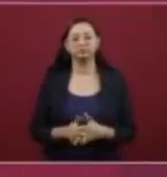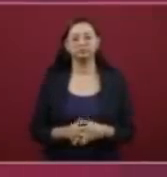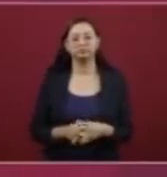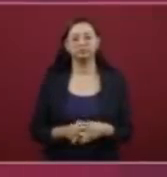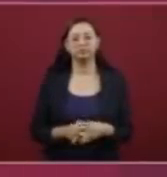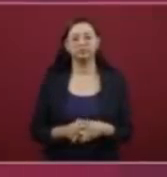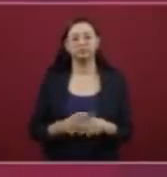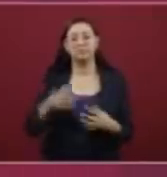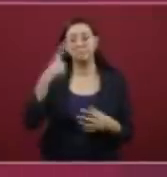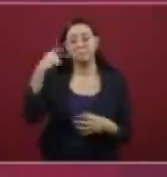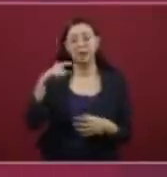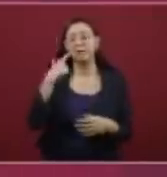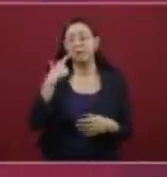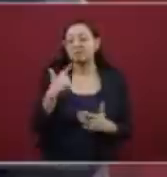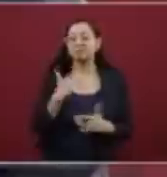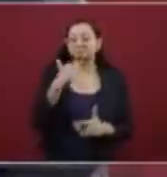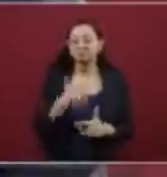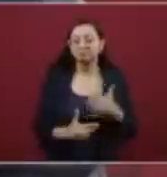ver avances